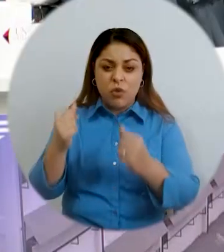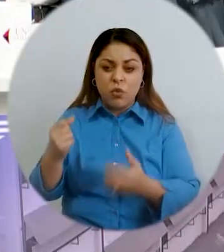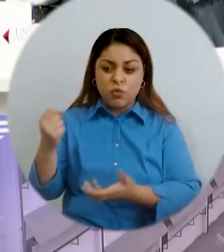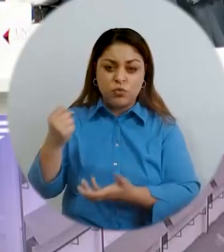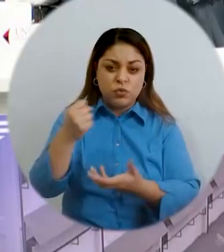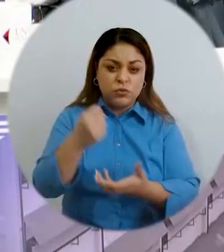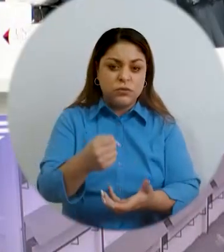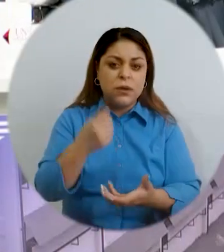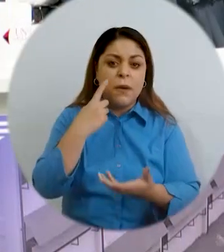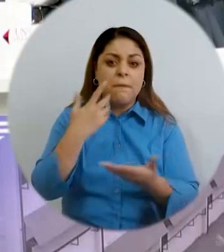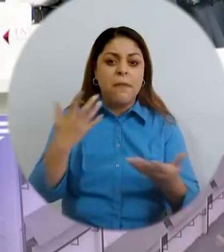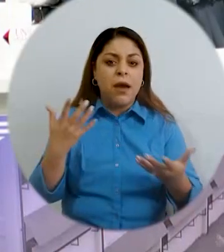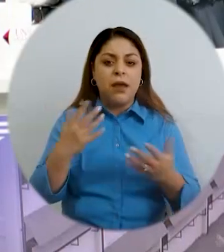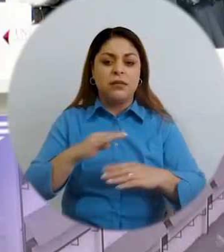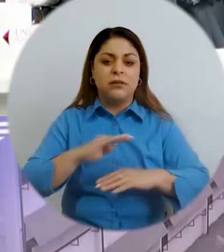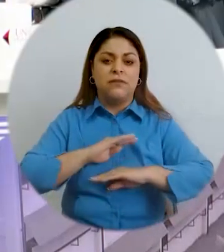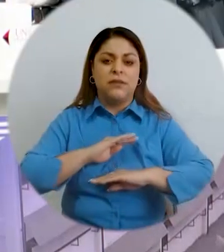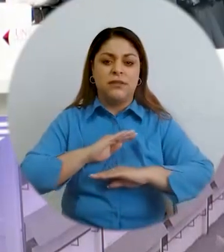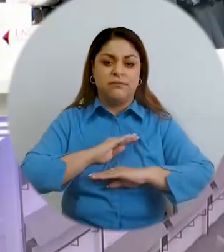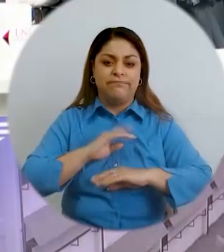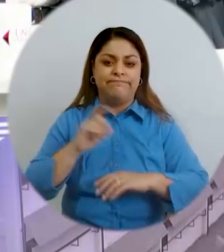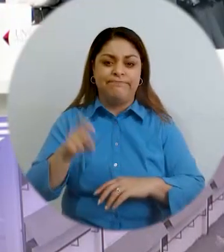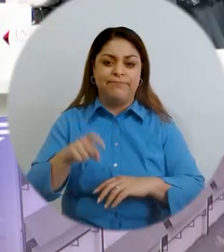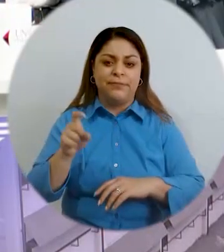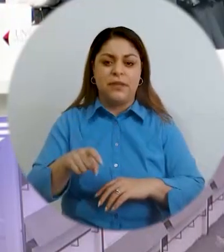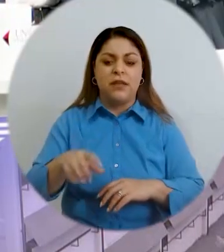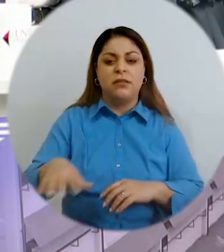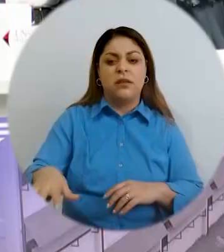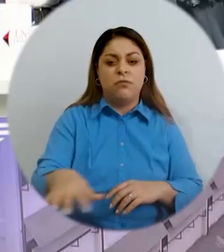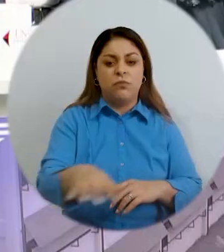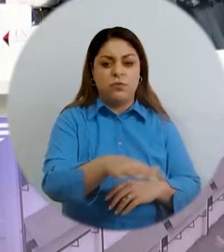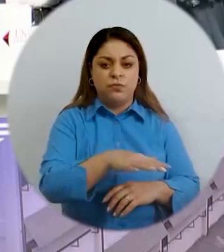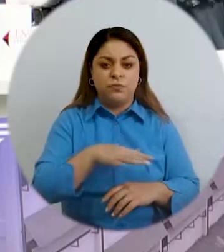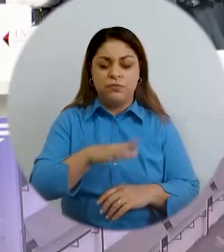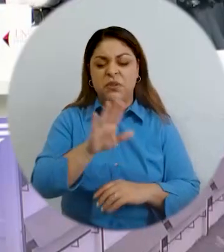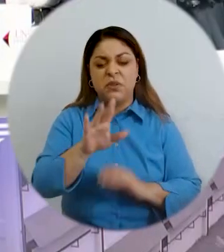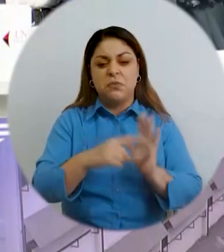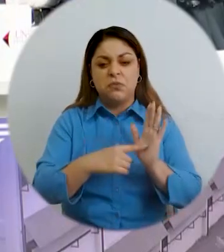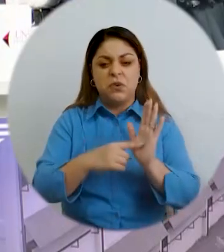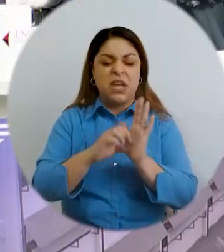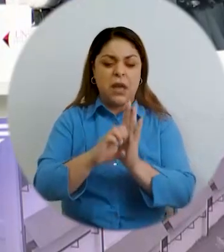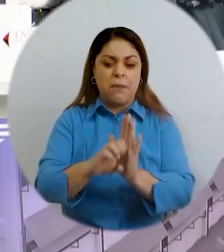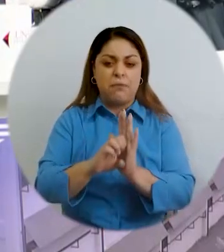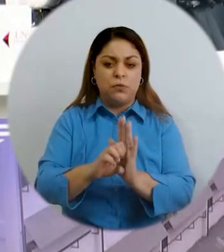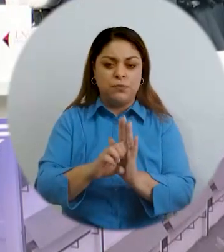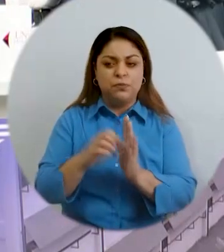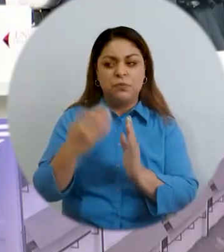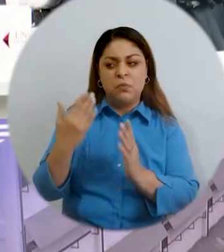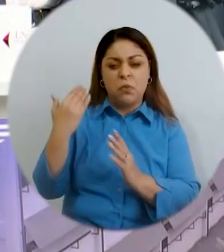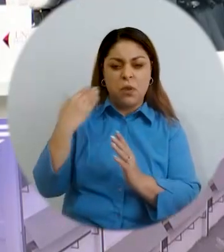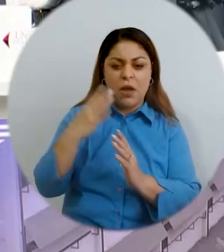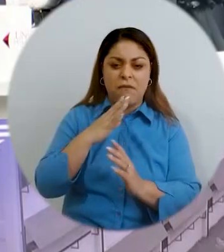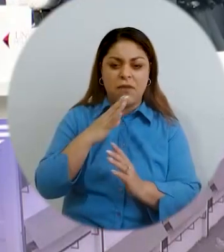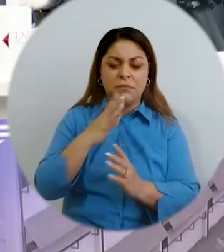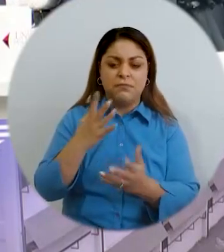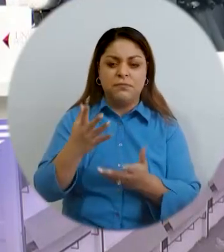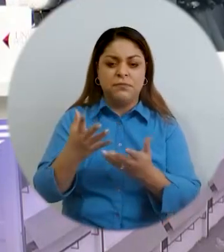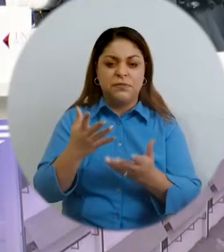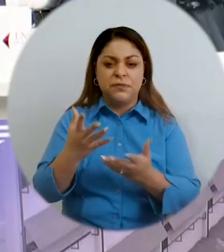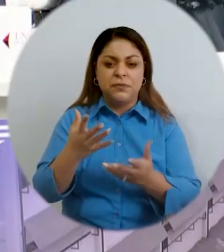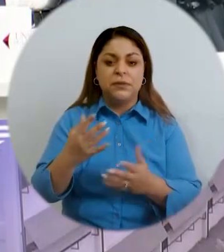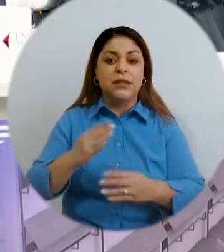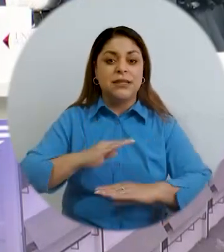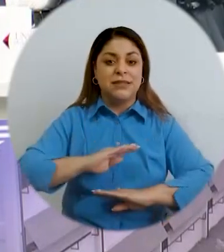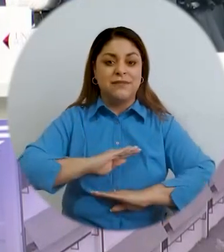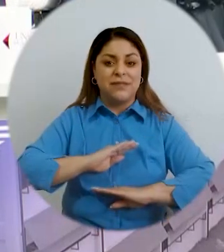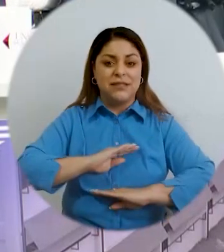satisfacer necesidades demográficas y, por ejemplo, y creo que eso lo podríamos hablar en algún momento,